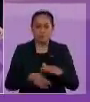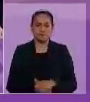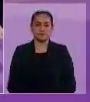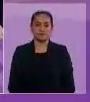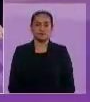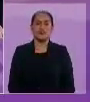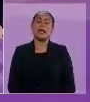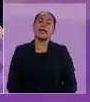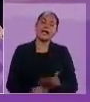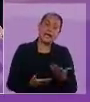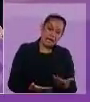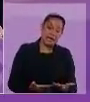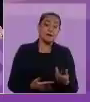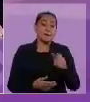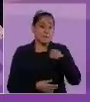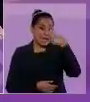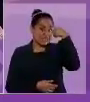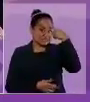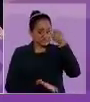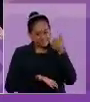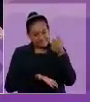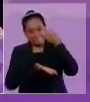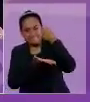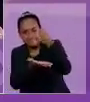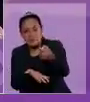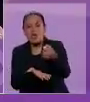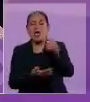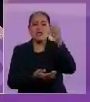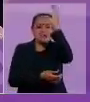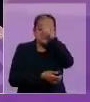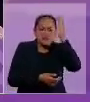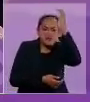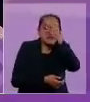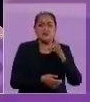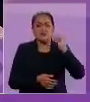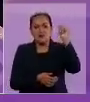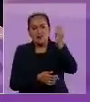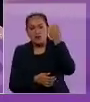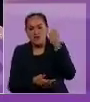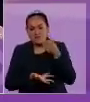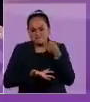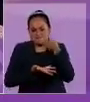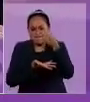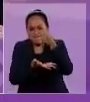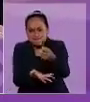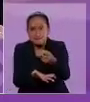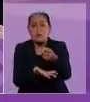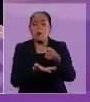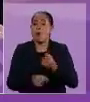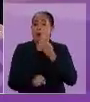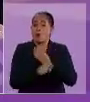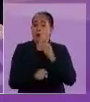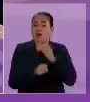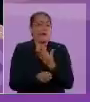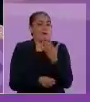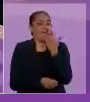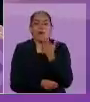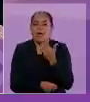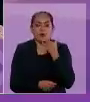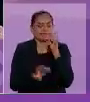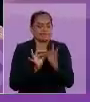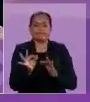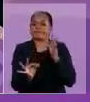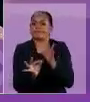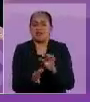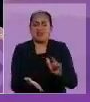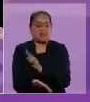más recursos a la ciencia, a la tecnología. No se cumple la ley, se establece de que